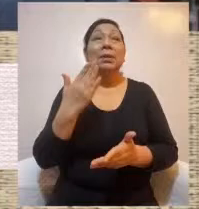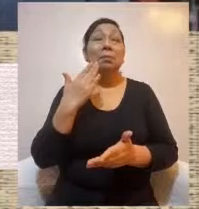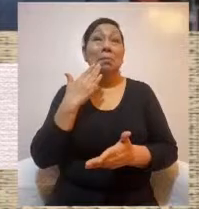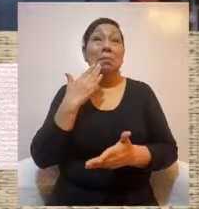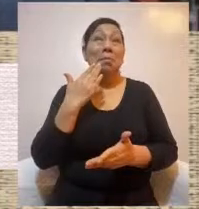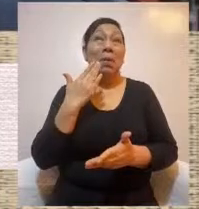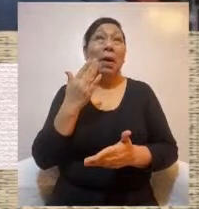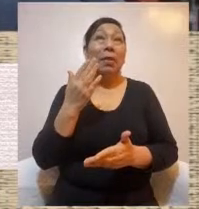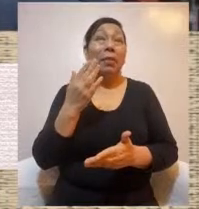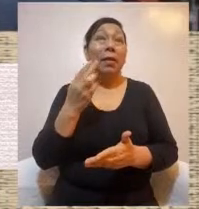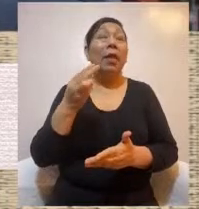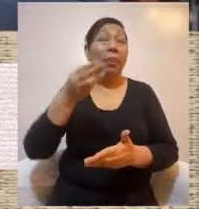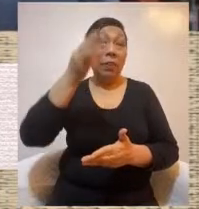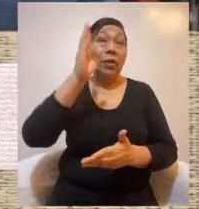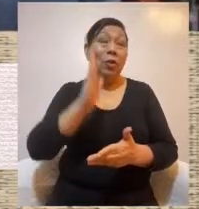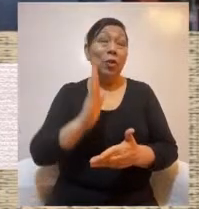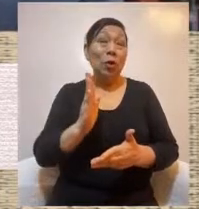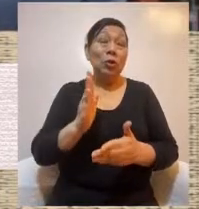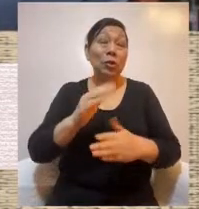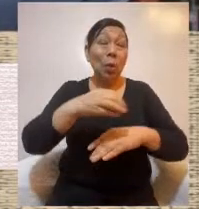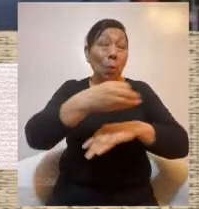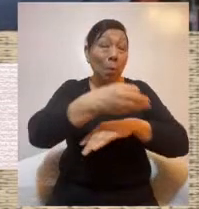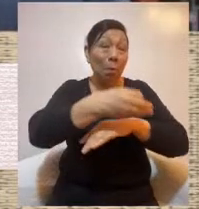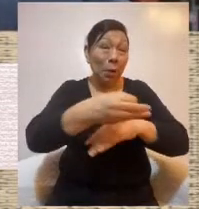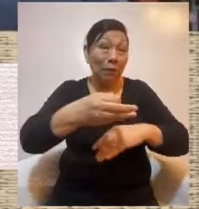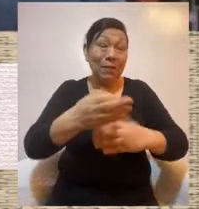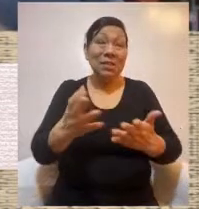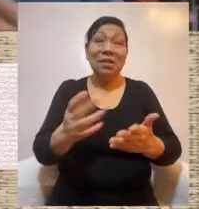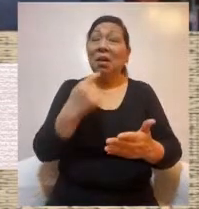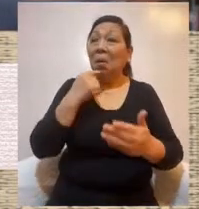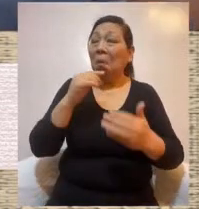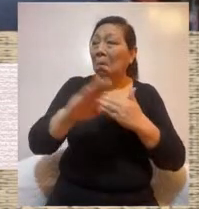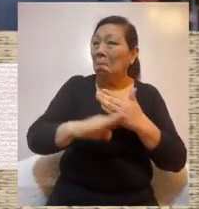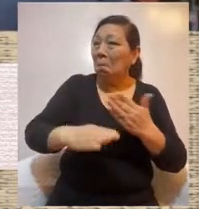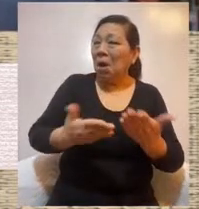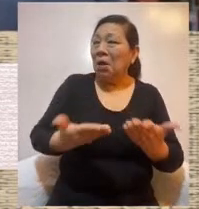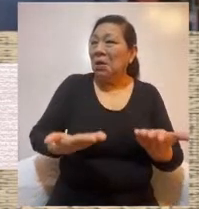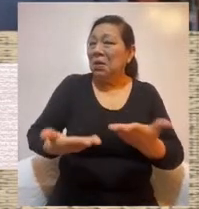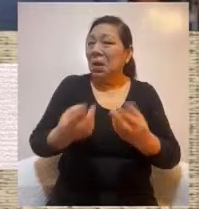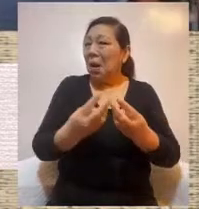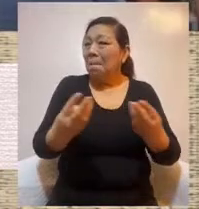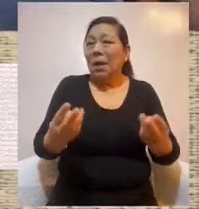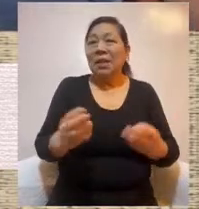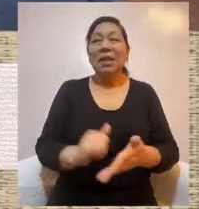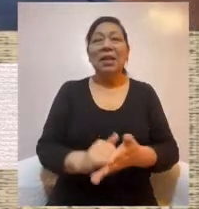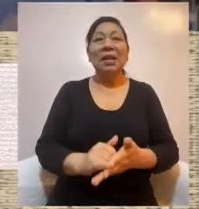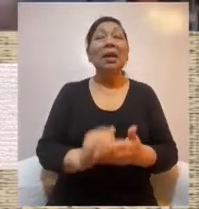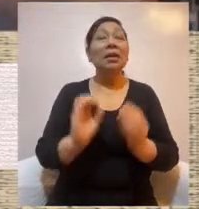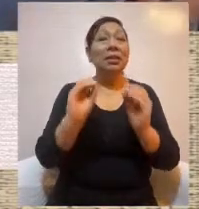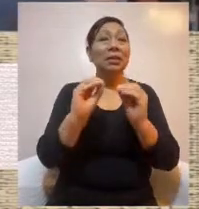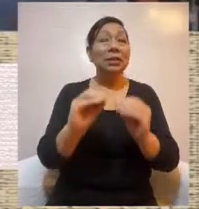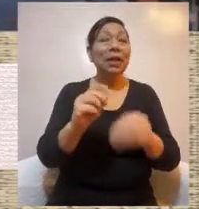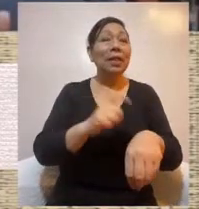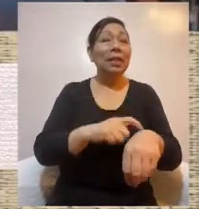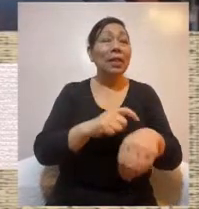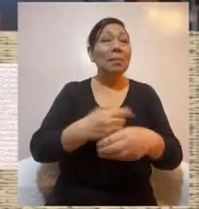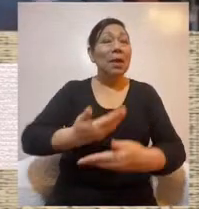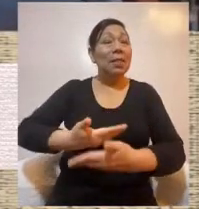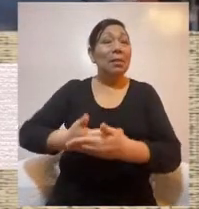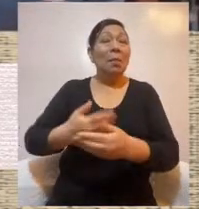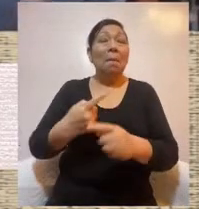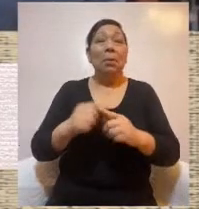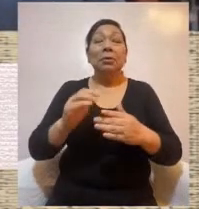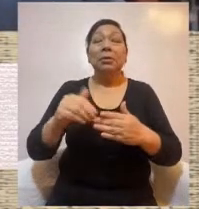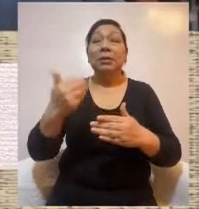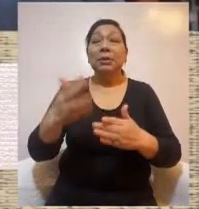de Madre de Dios, la sala que sería la segunda instancia, declara básicamente que hay sustracción de la materia porque ya se le otorgó el periodo de